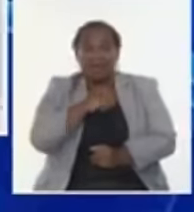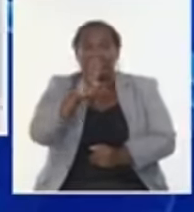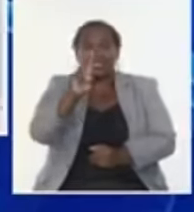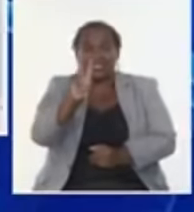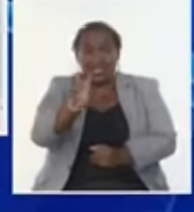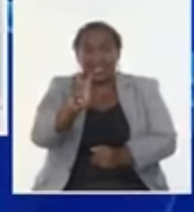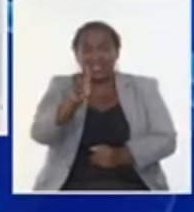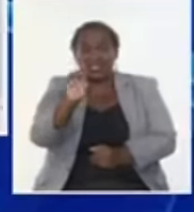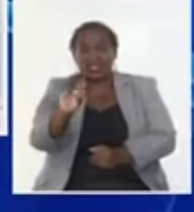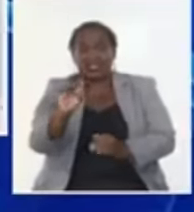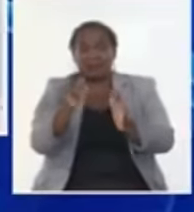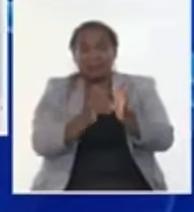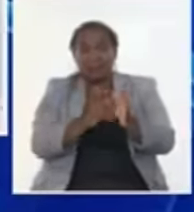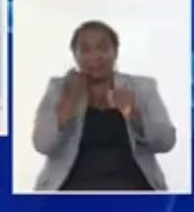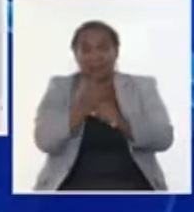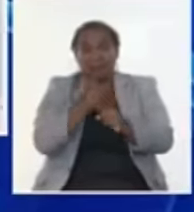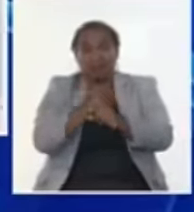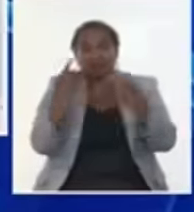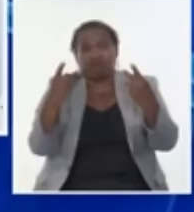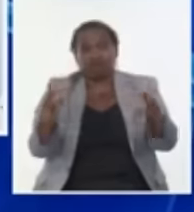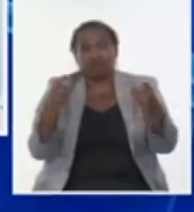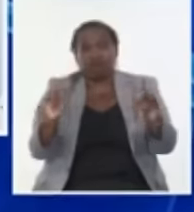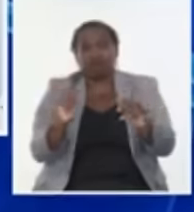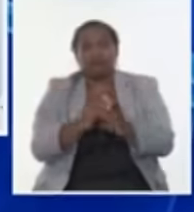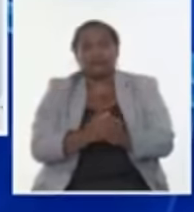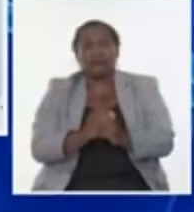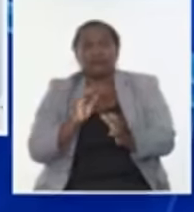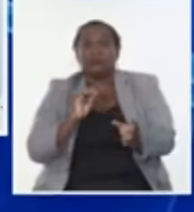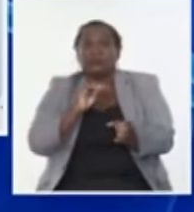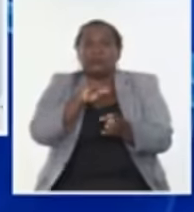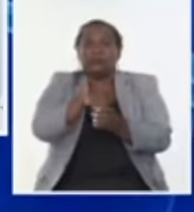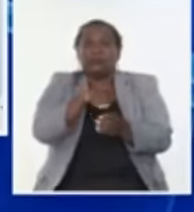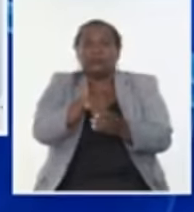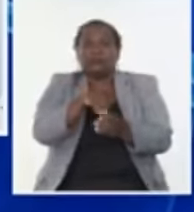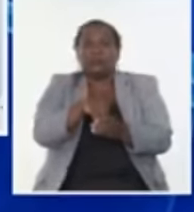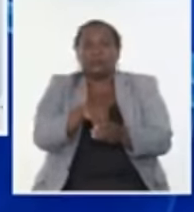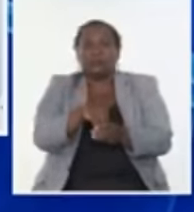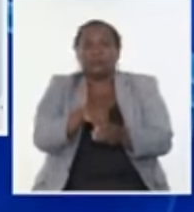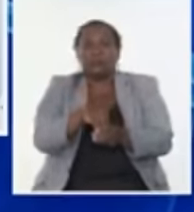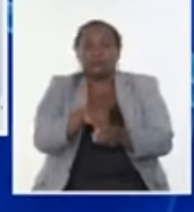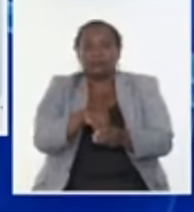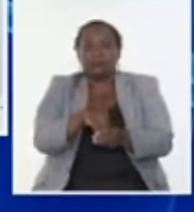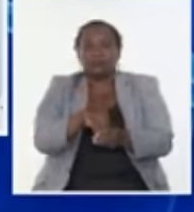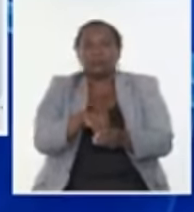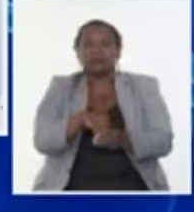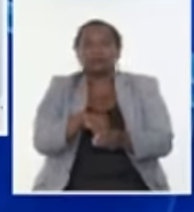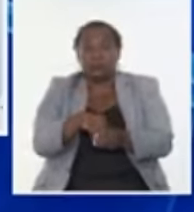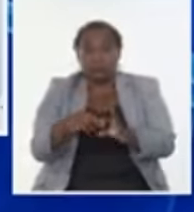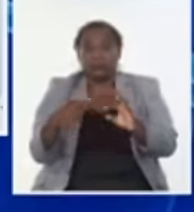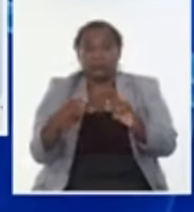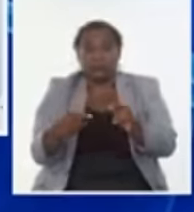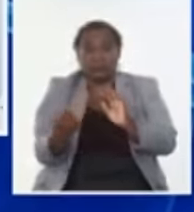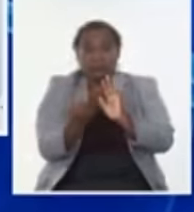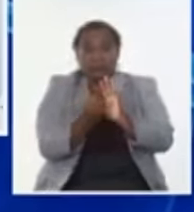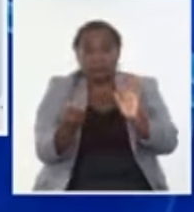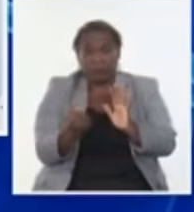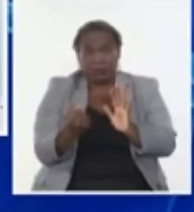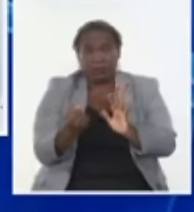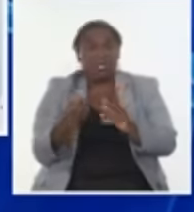317.000 trabajadores profesionales. Se han incorporado, es decir, después de eso, regresaron, que se habían ido,